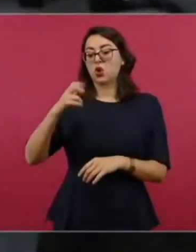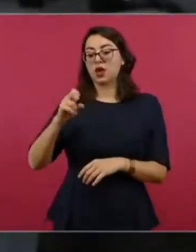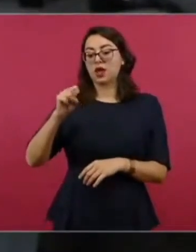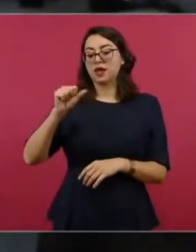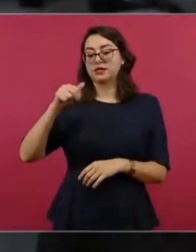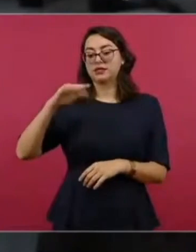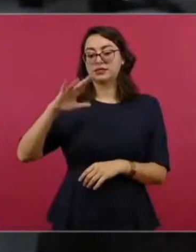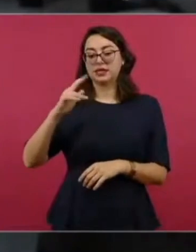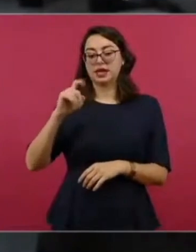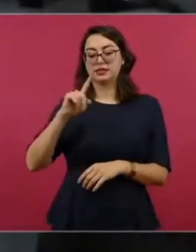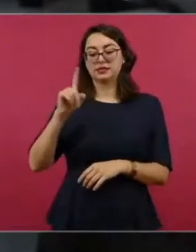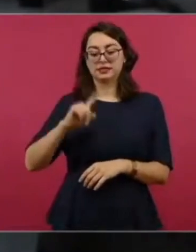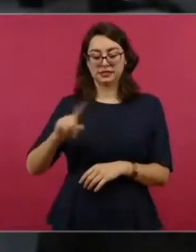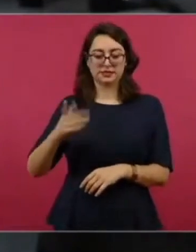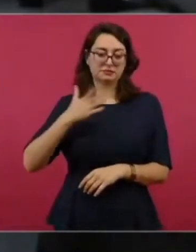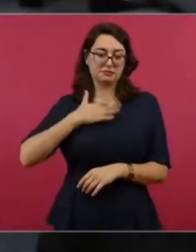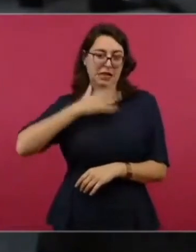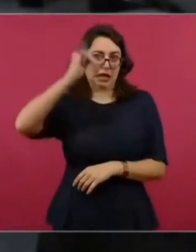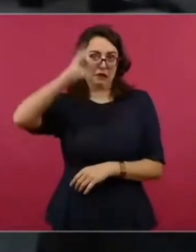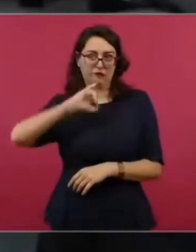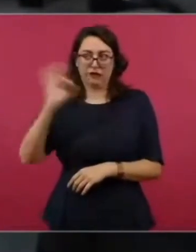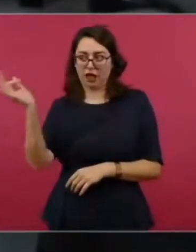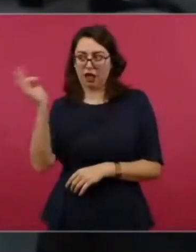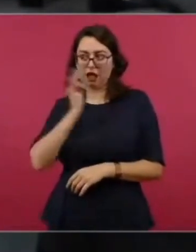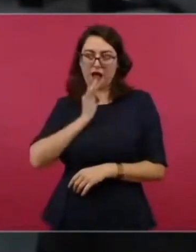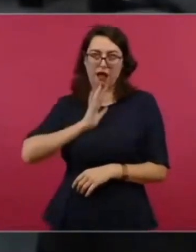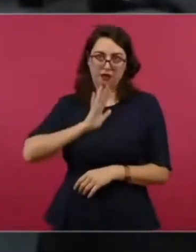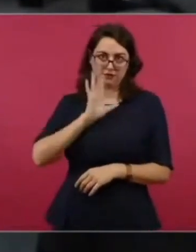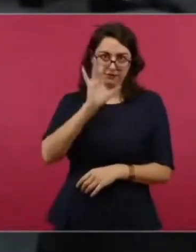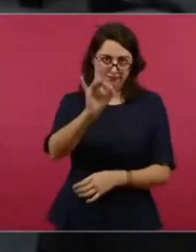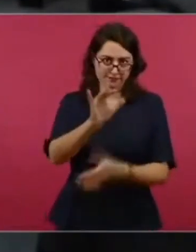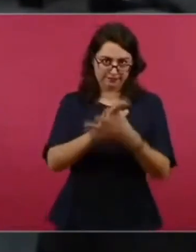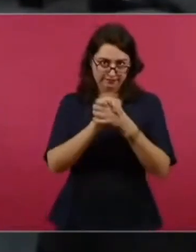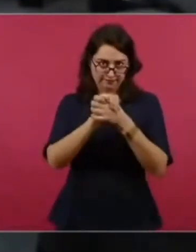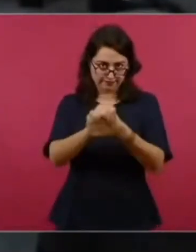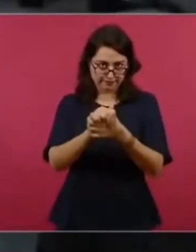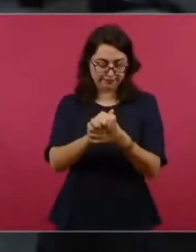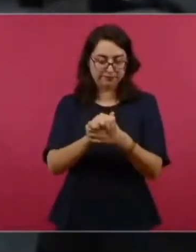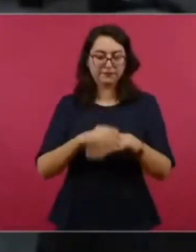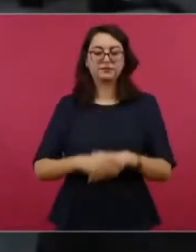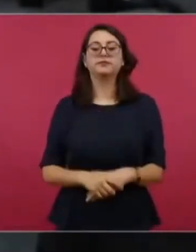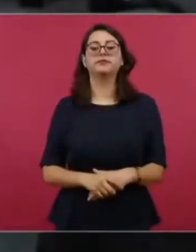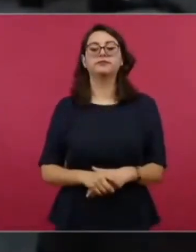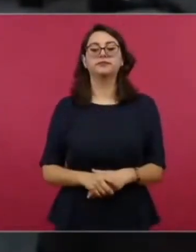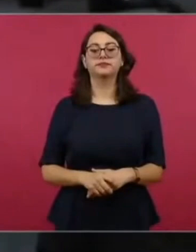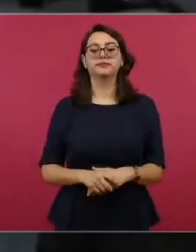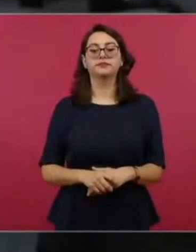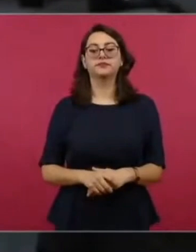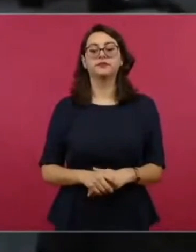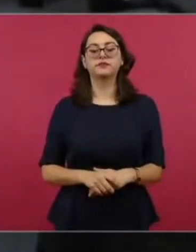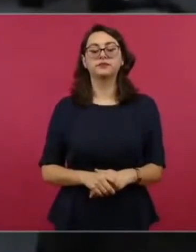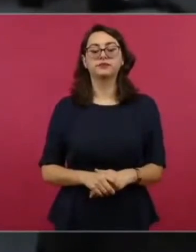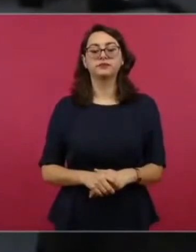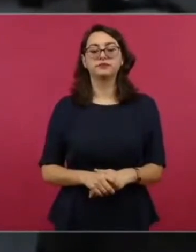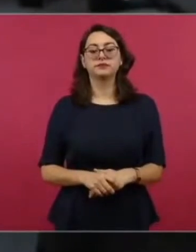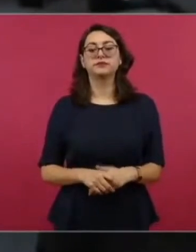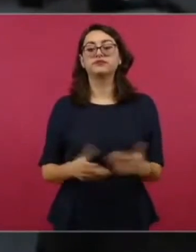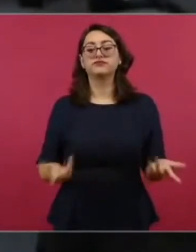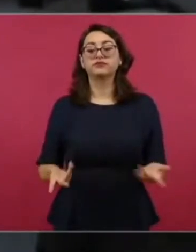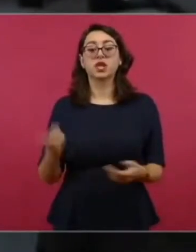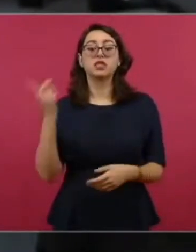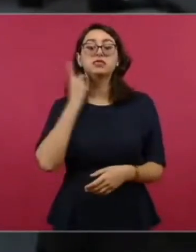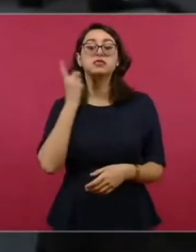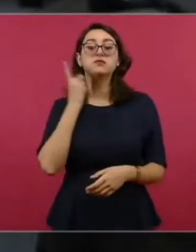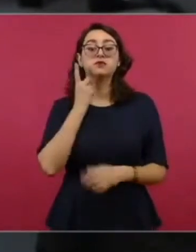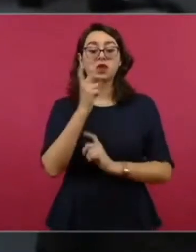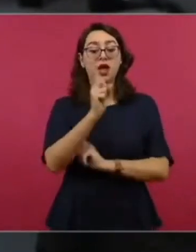director del Cava MX. Mi primera pregunta, presidente, sería, ¿cuál es la postura de usted respecto a que el diputado Santiago Krill